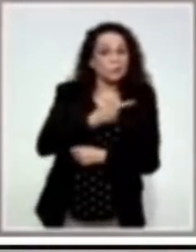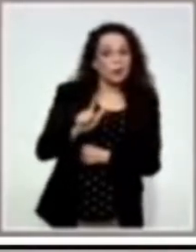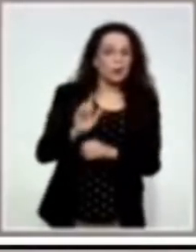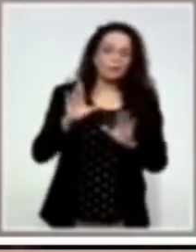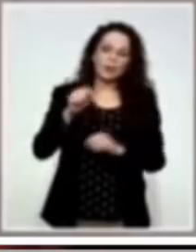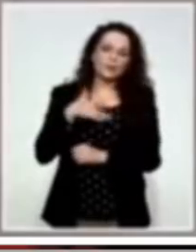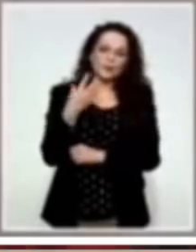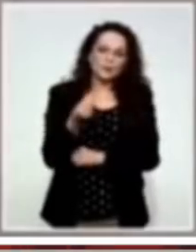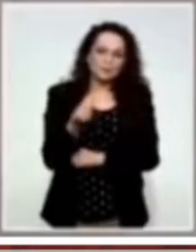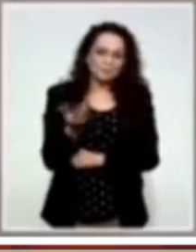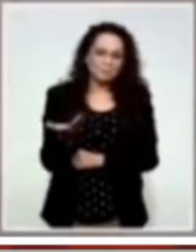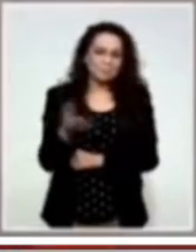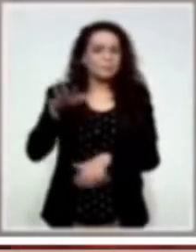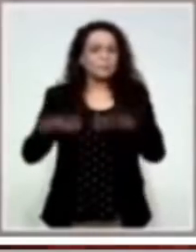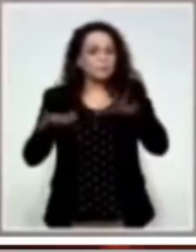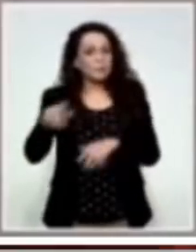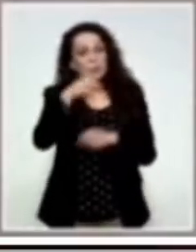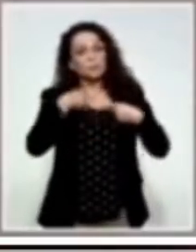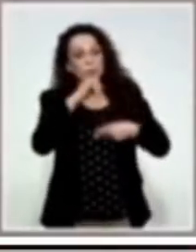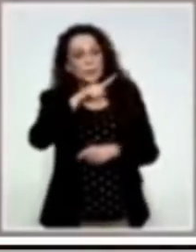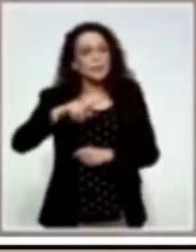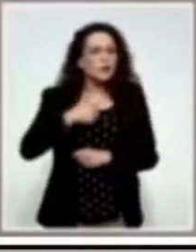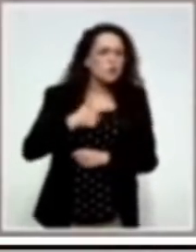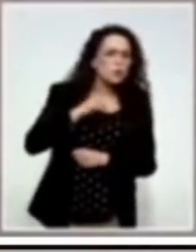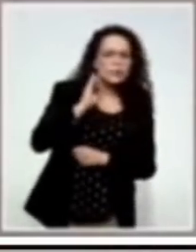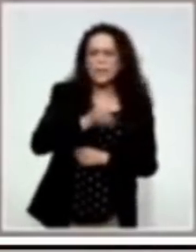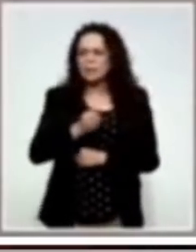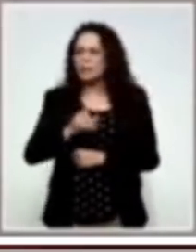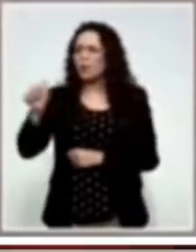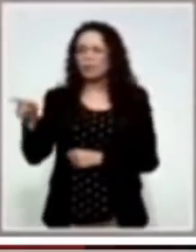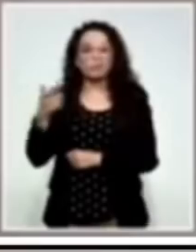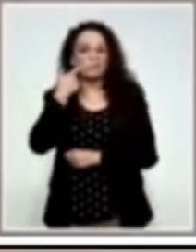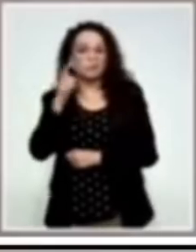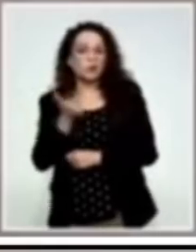que los asuntos gustan a un lado y a otro no. Siempre pasa así cuando uno es